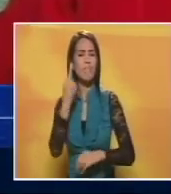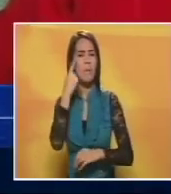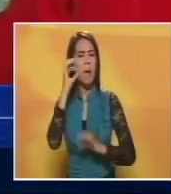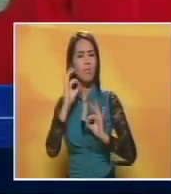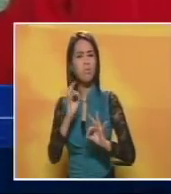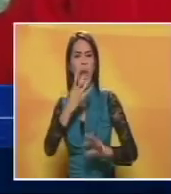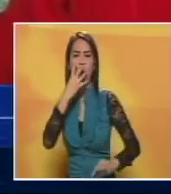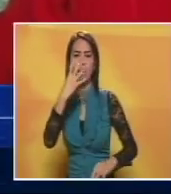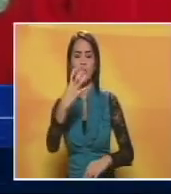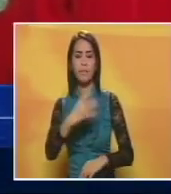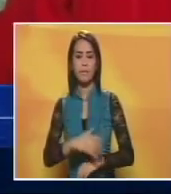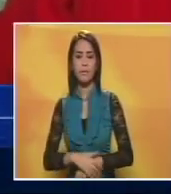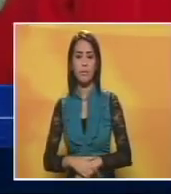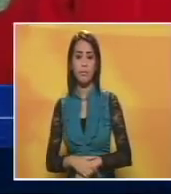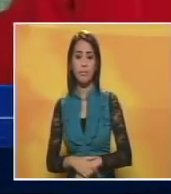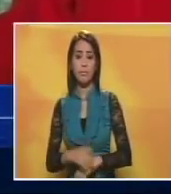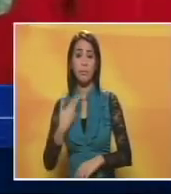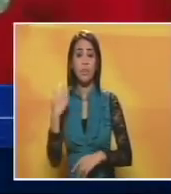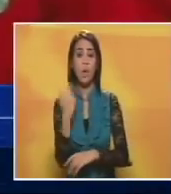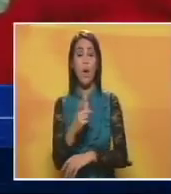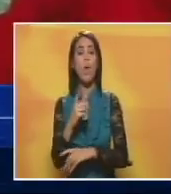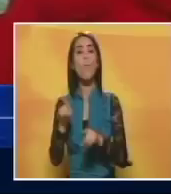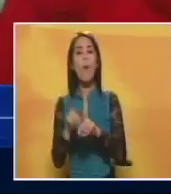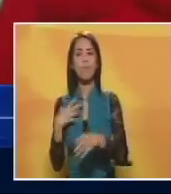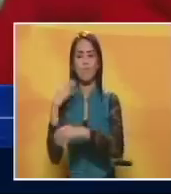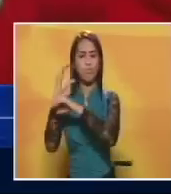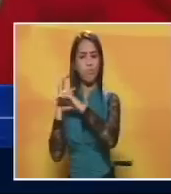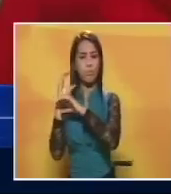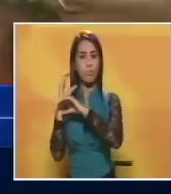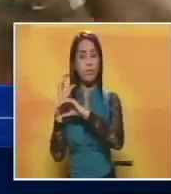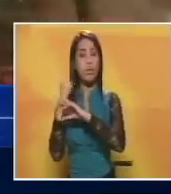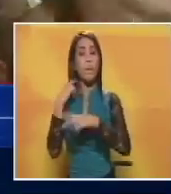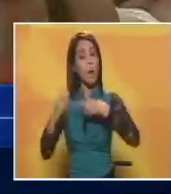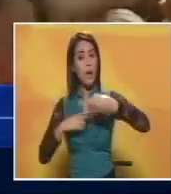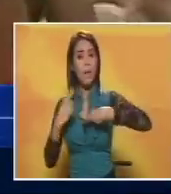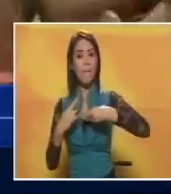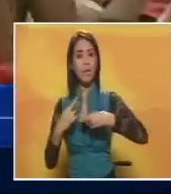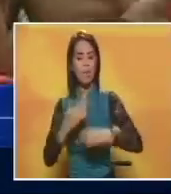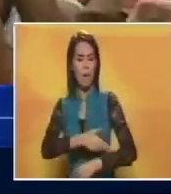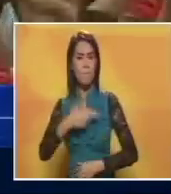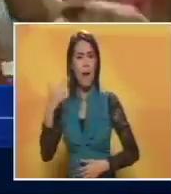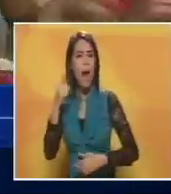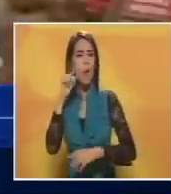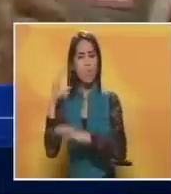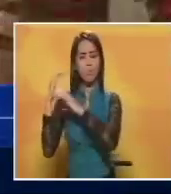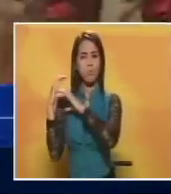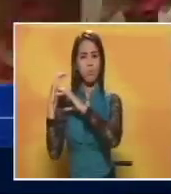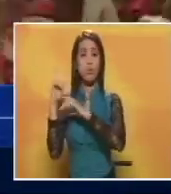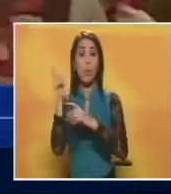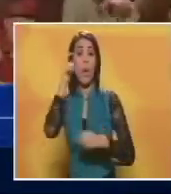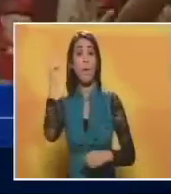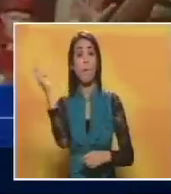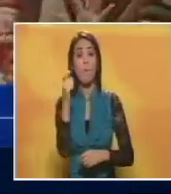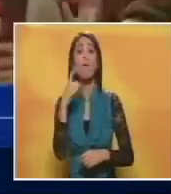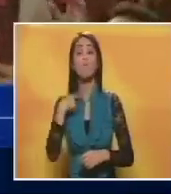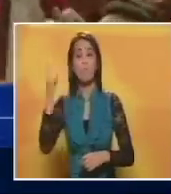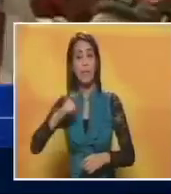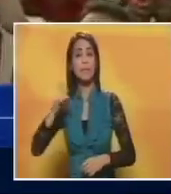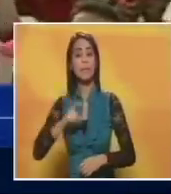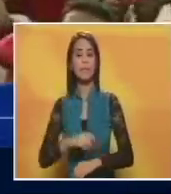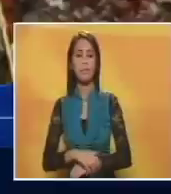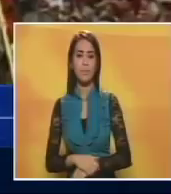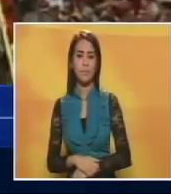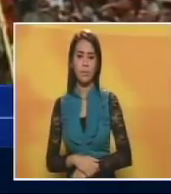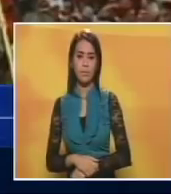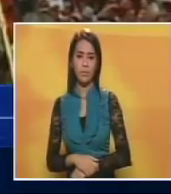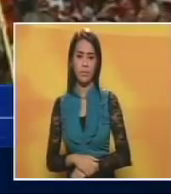un grito y tomaría un fusil para hacer una revolución armada con el pueblo si fuese necesaria.